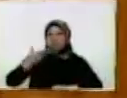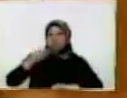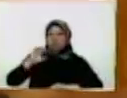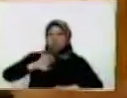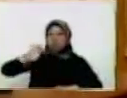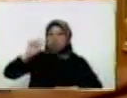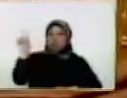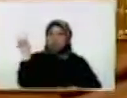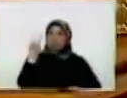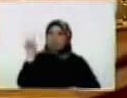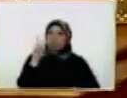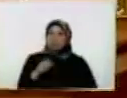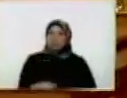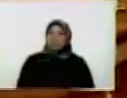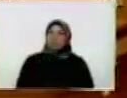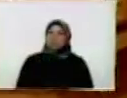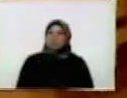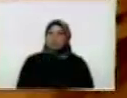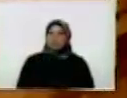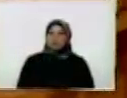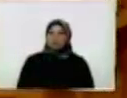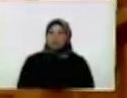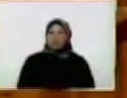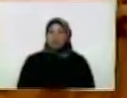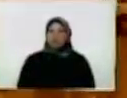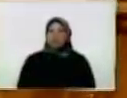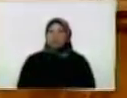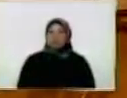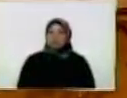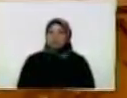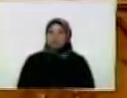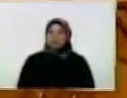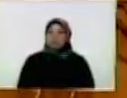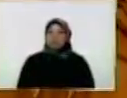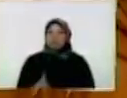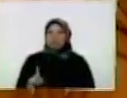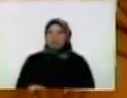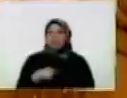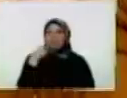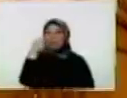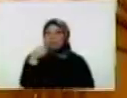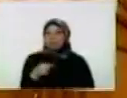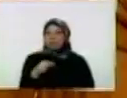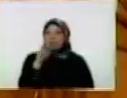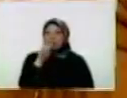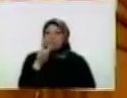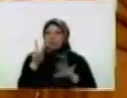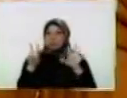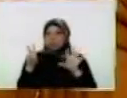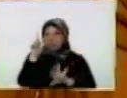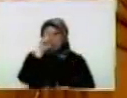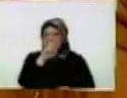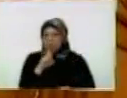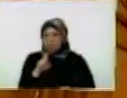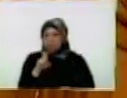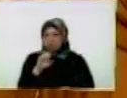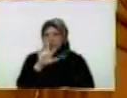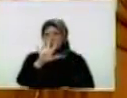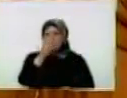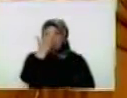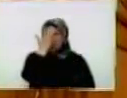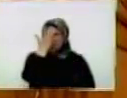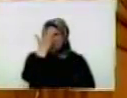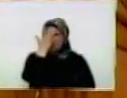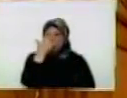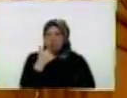patria venezolana. De manera tal de que después de 27 años del 4 de febrero podemos decirle al